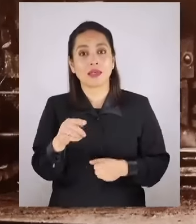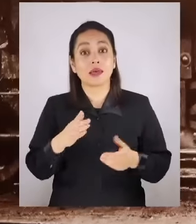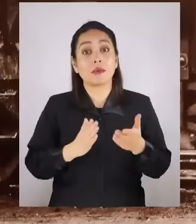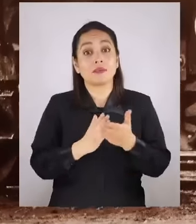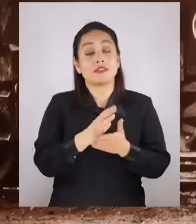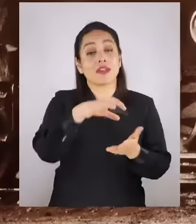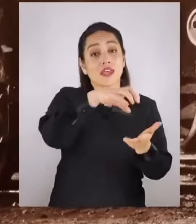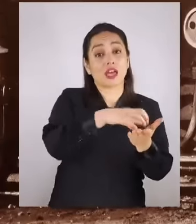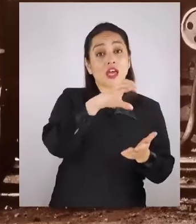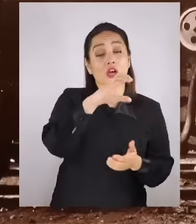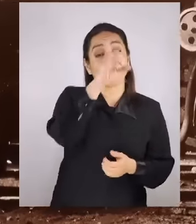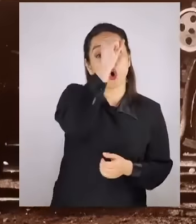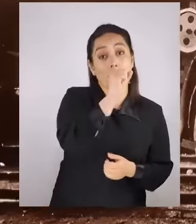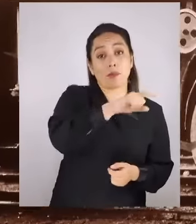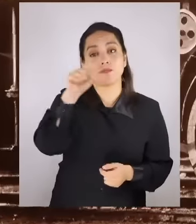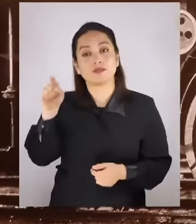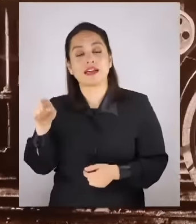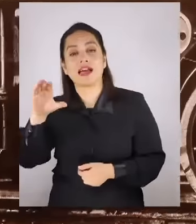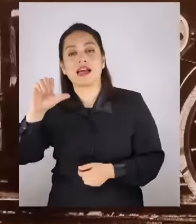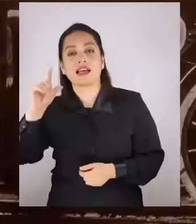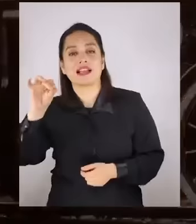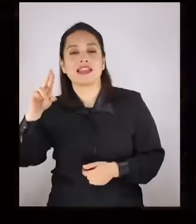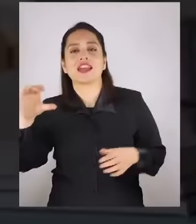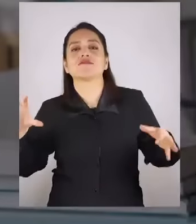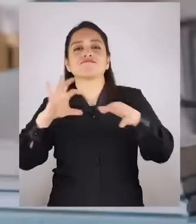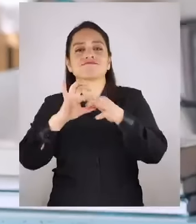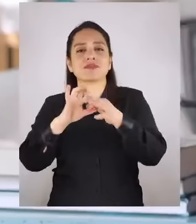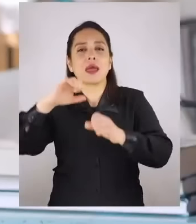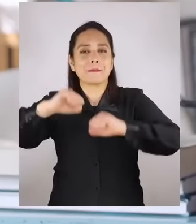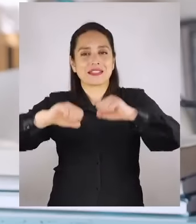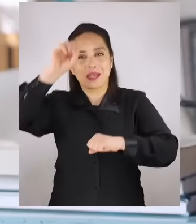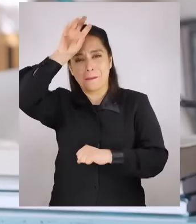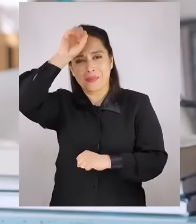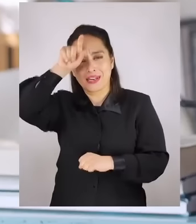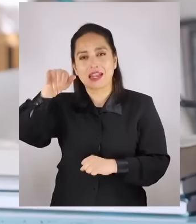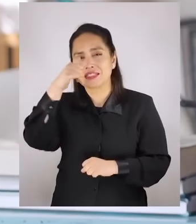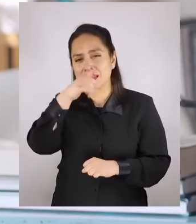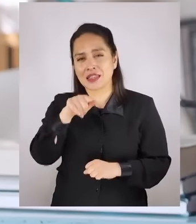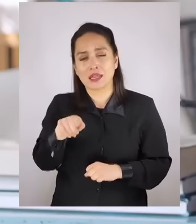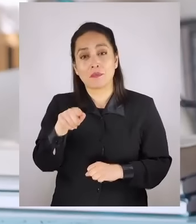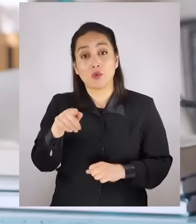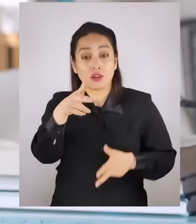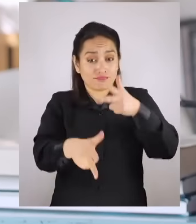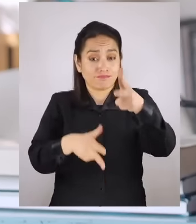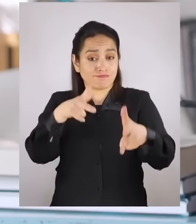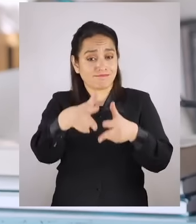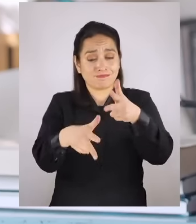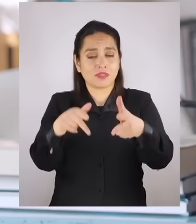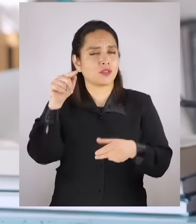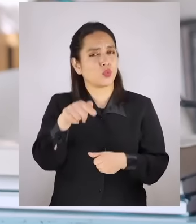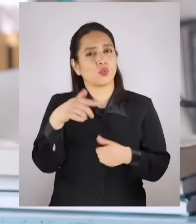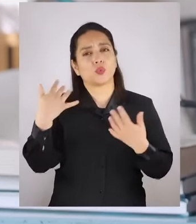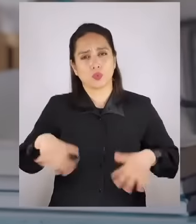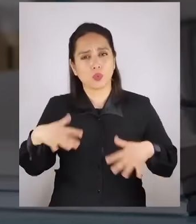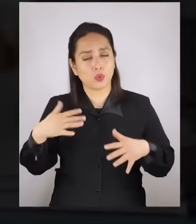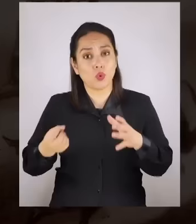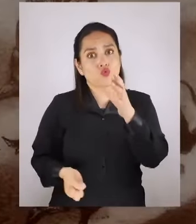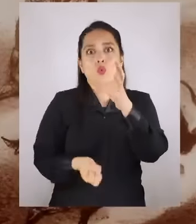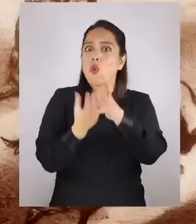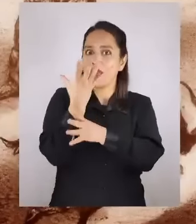Caldera, muy asociado a las faenas mineras. Hay que entender, en ese momento el ferrocarril era extremadamente